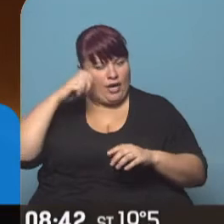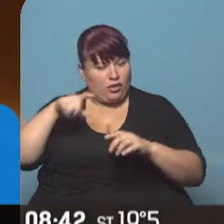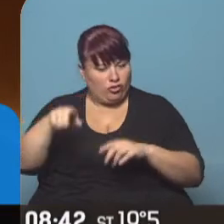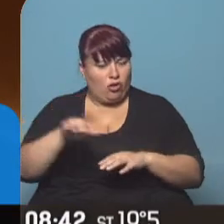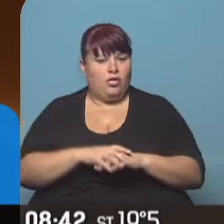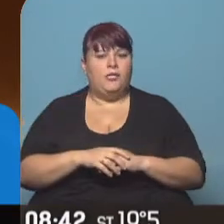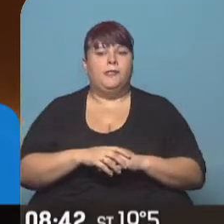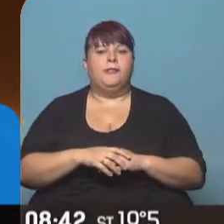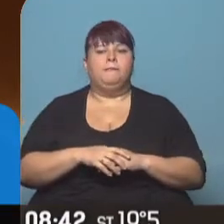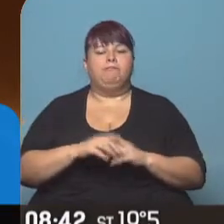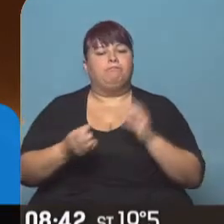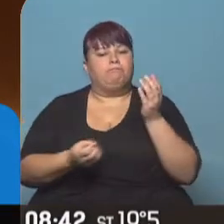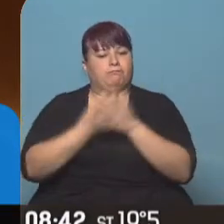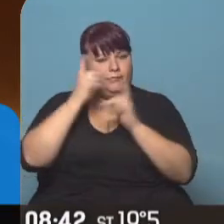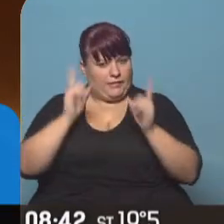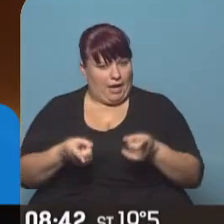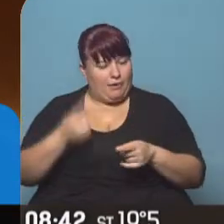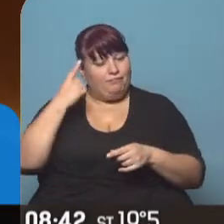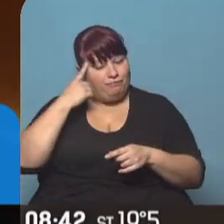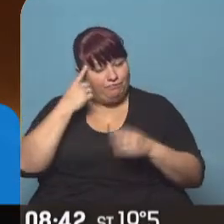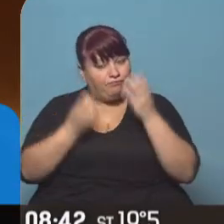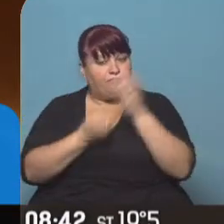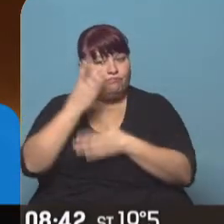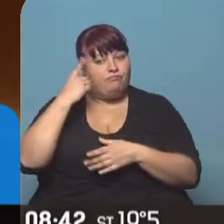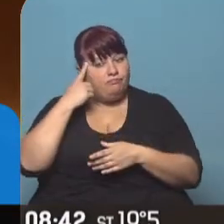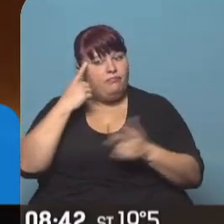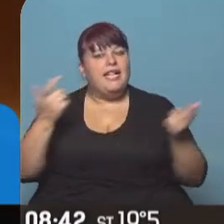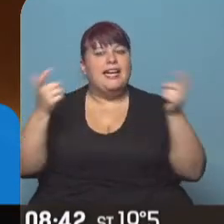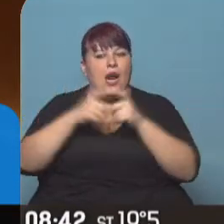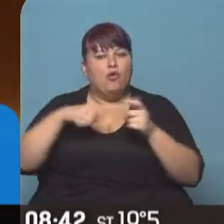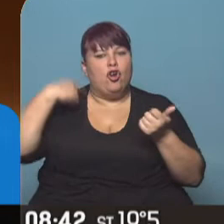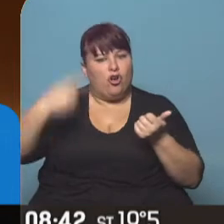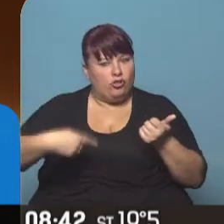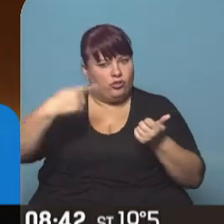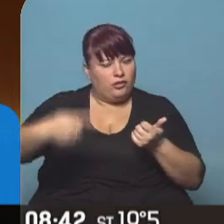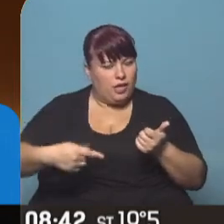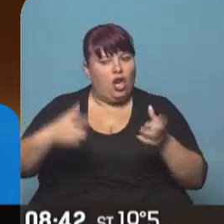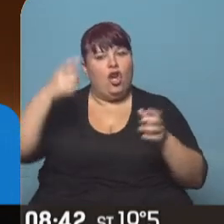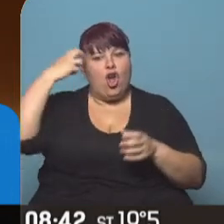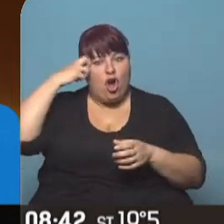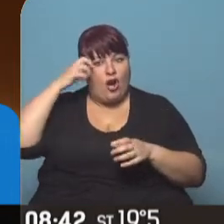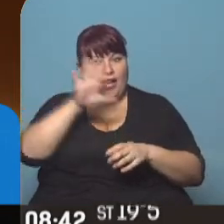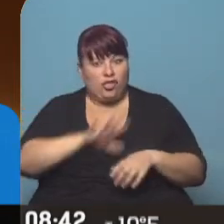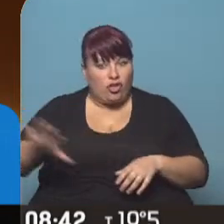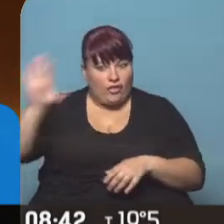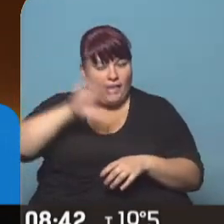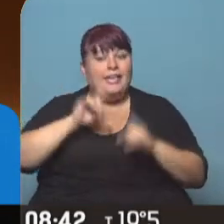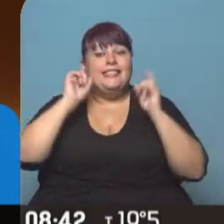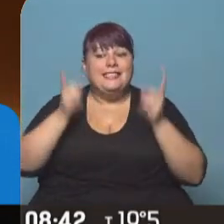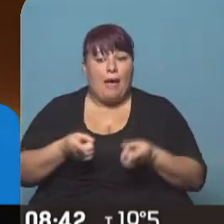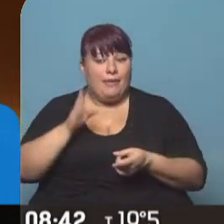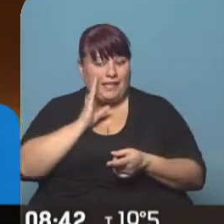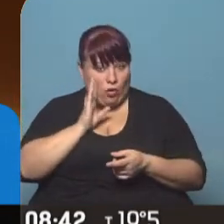se constituyó además la idea se formó la idea de reunirse periódicamente de la región inclusive